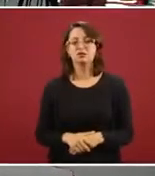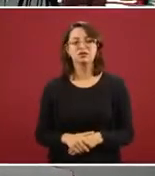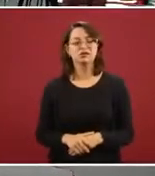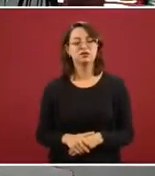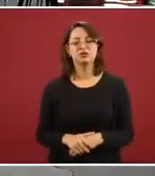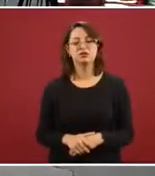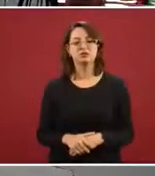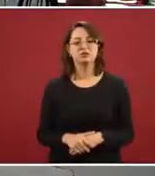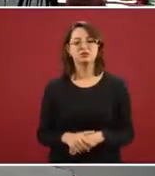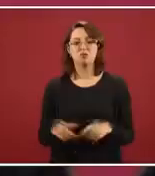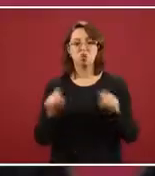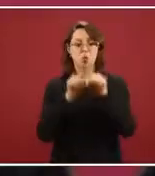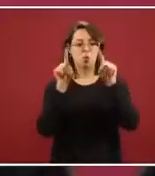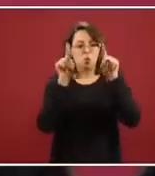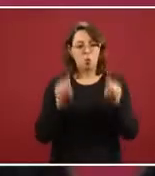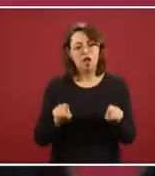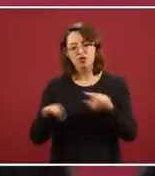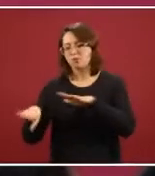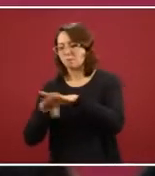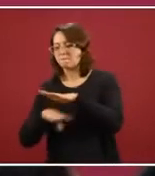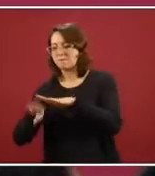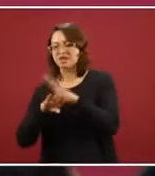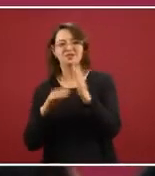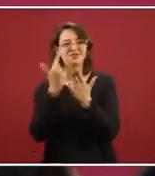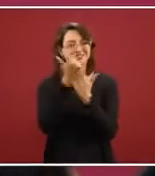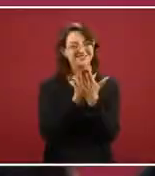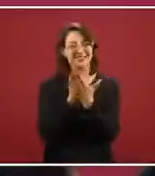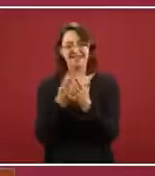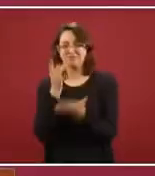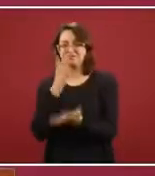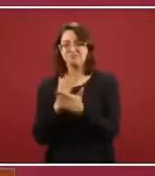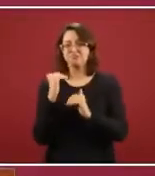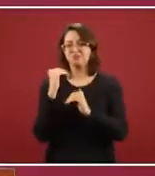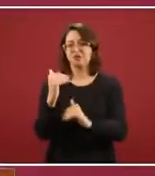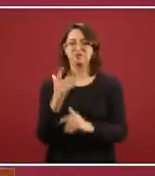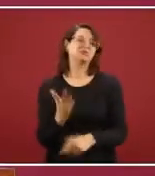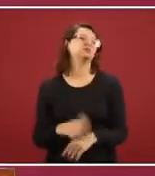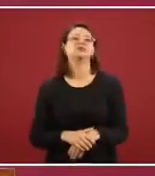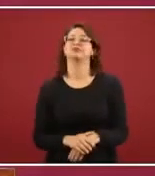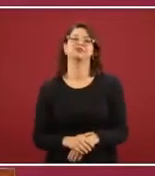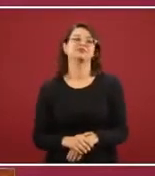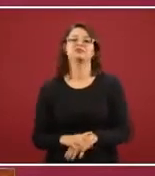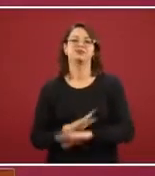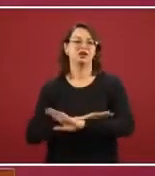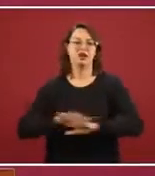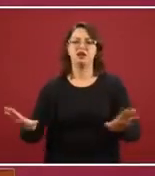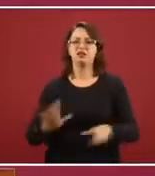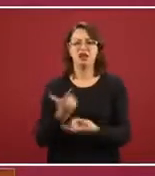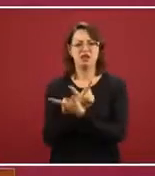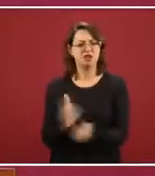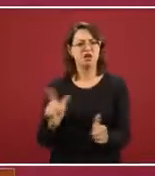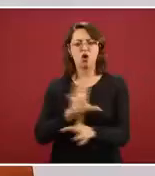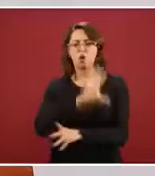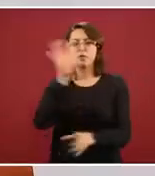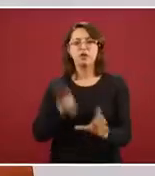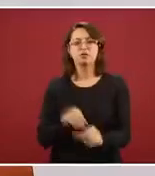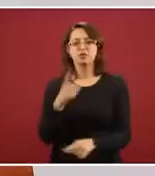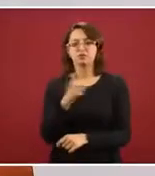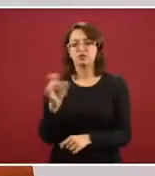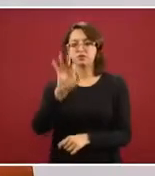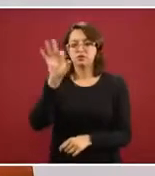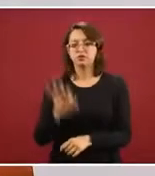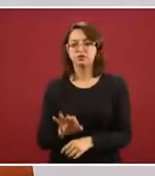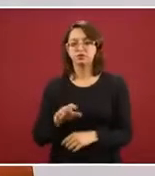palabras que se pueda contar con todos los medicamentos es